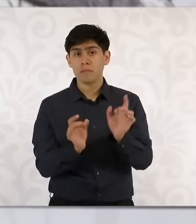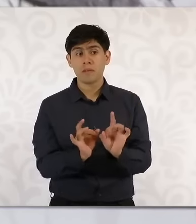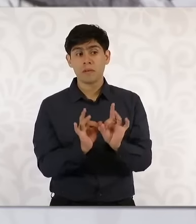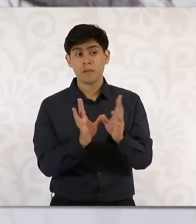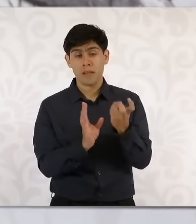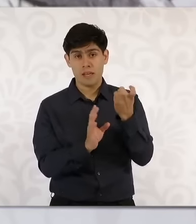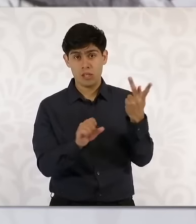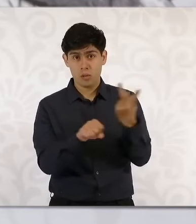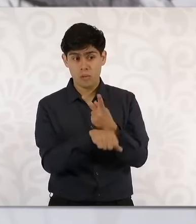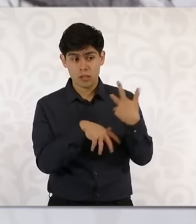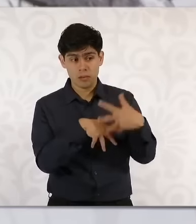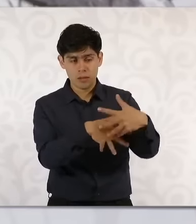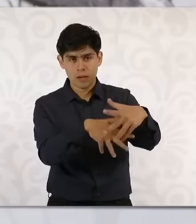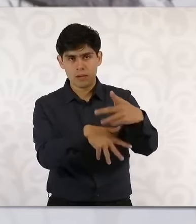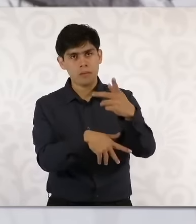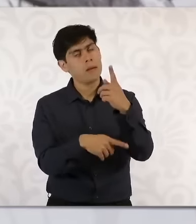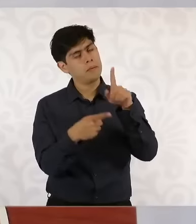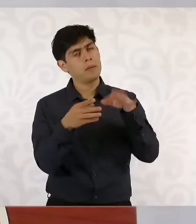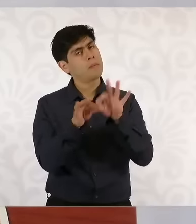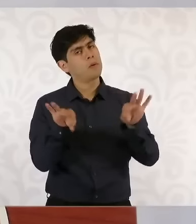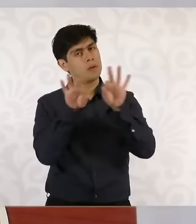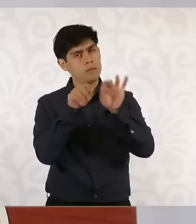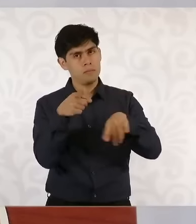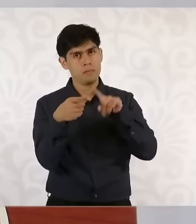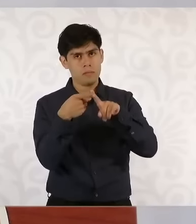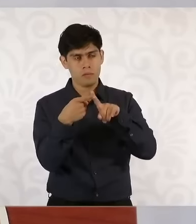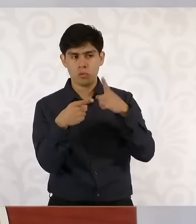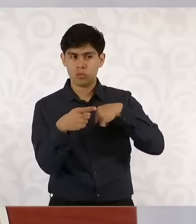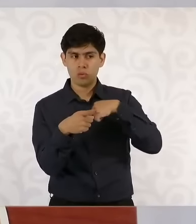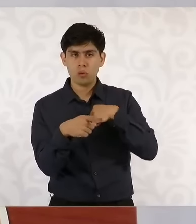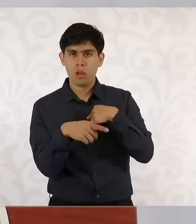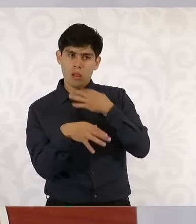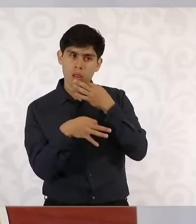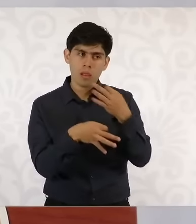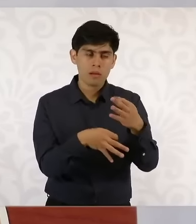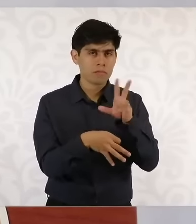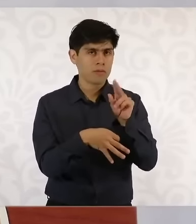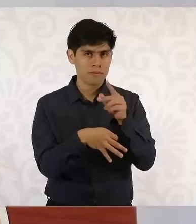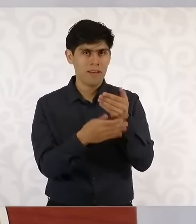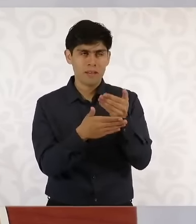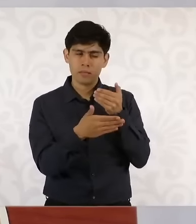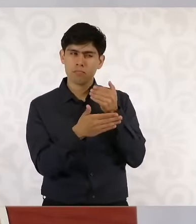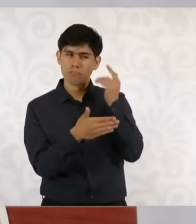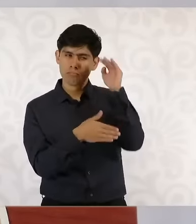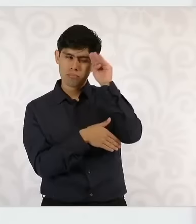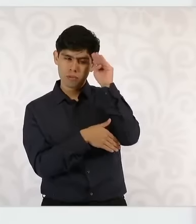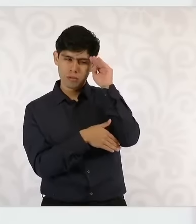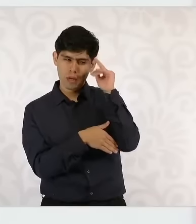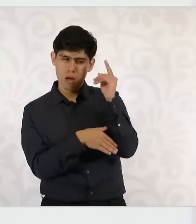muy importante, primero no dejarse llevar, sino reflexionar, ver la